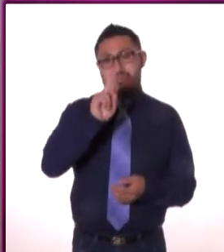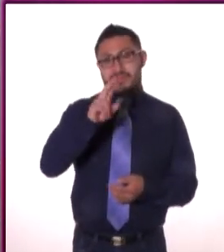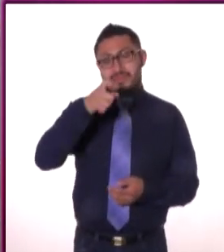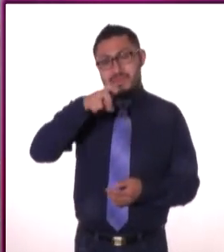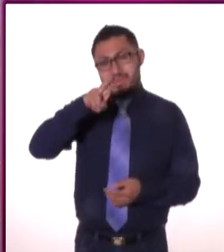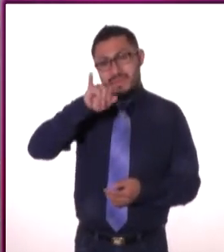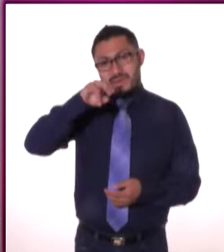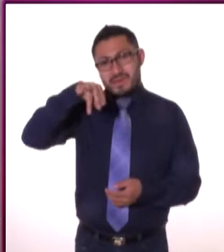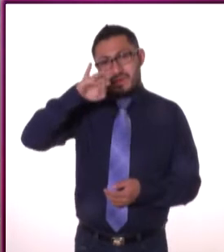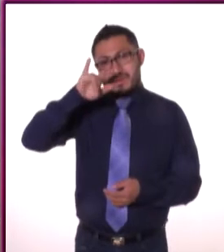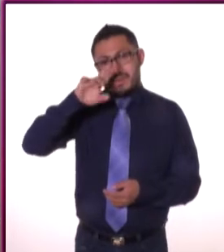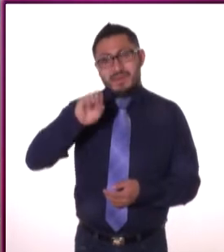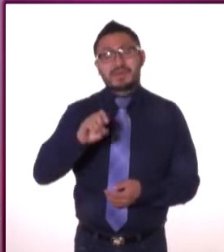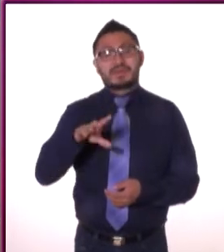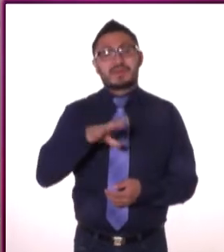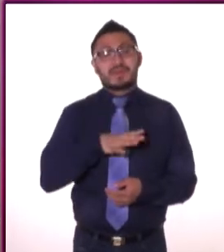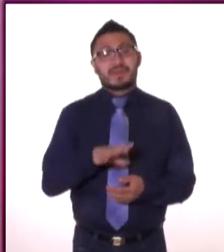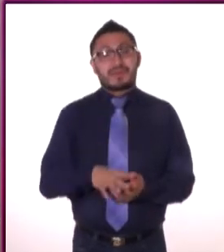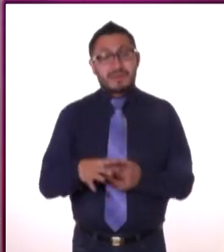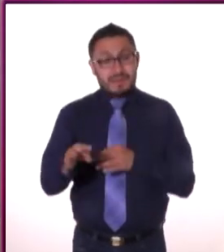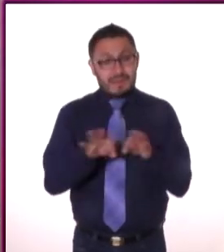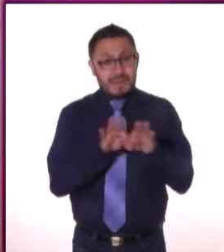Entonces, Arquímedes